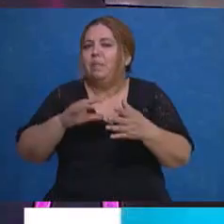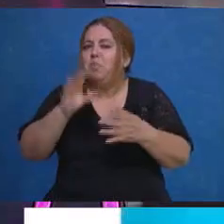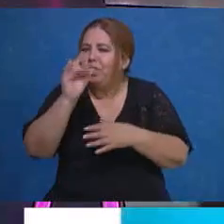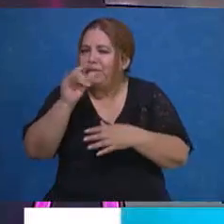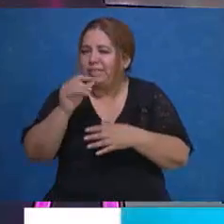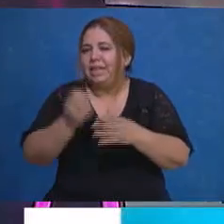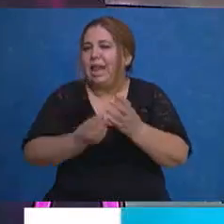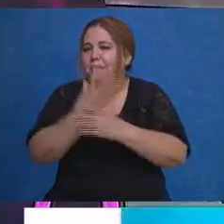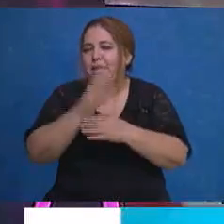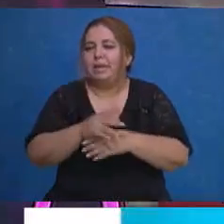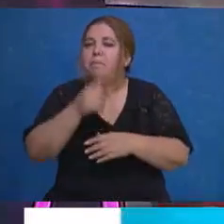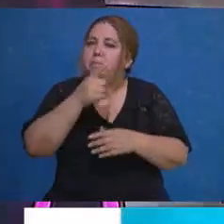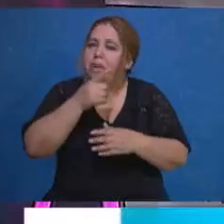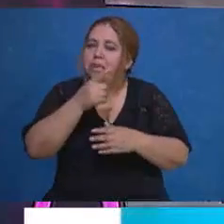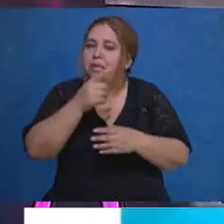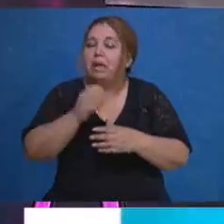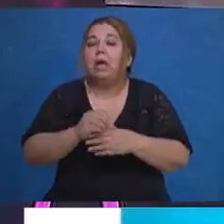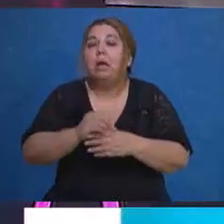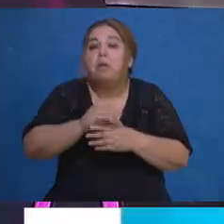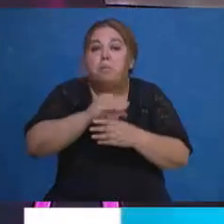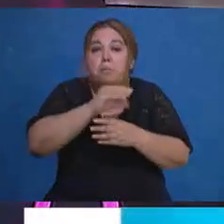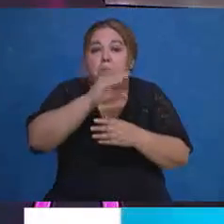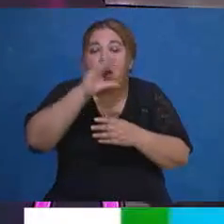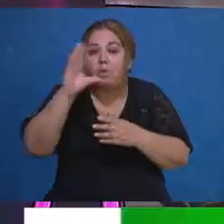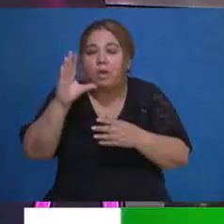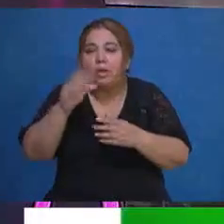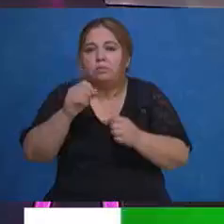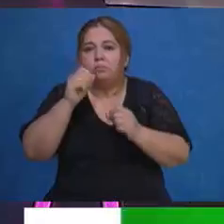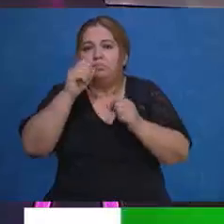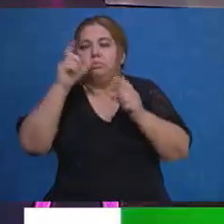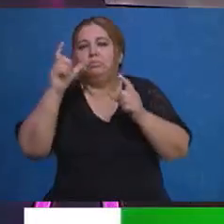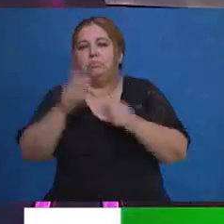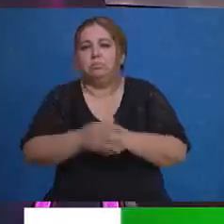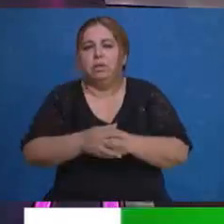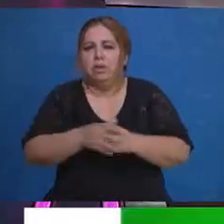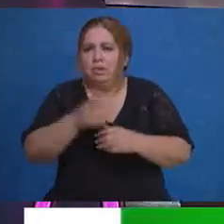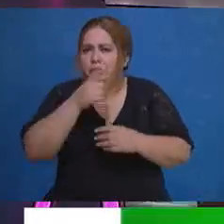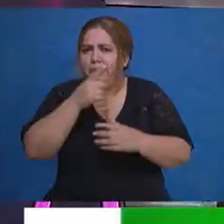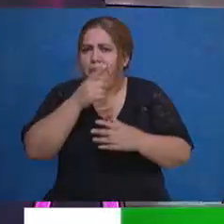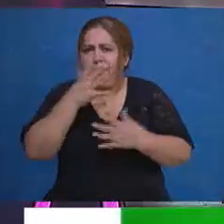parecer habría amanecido en unas condiciones muy